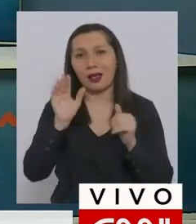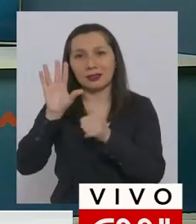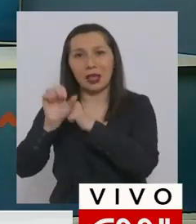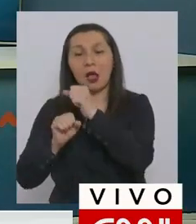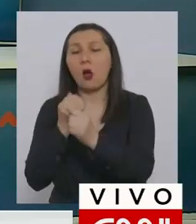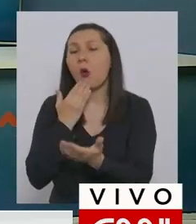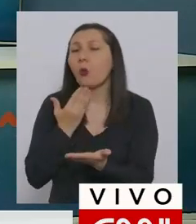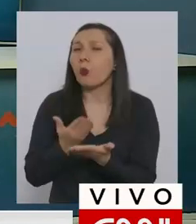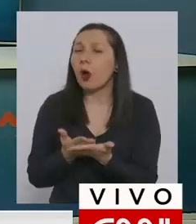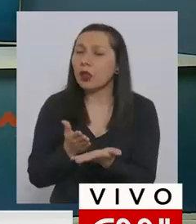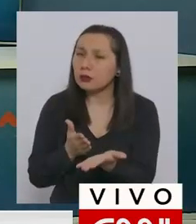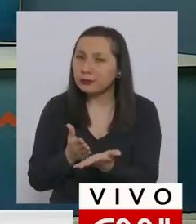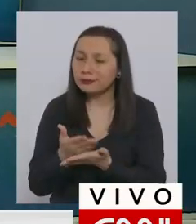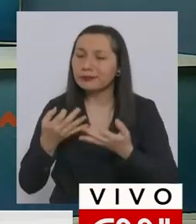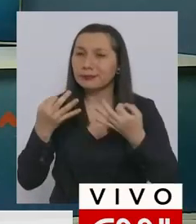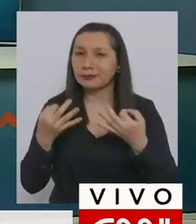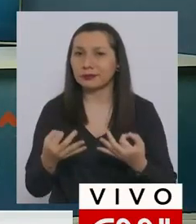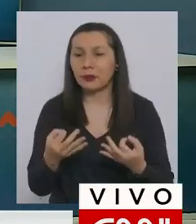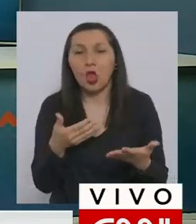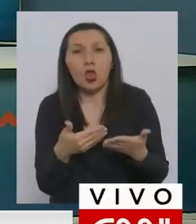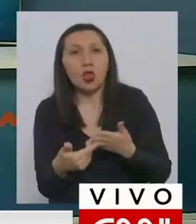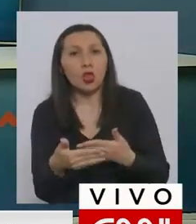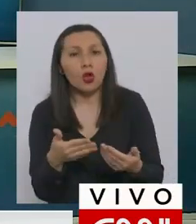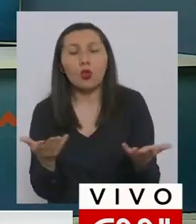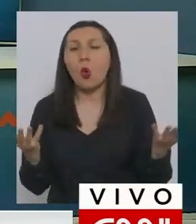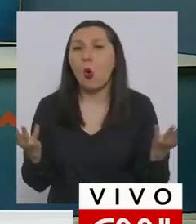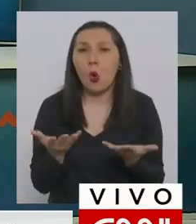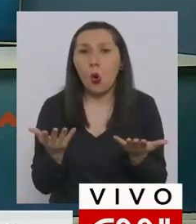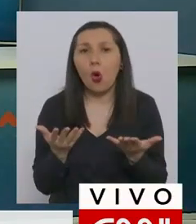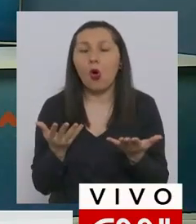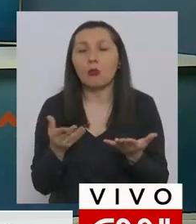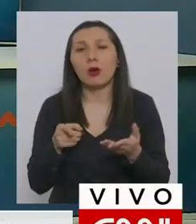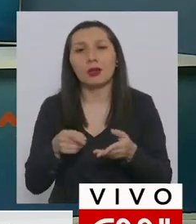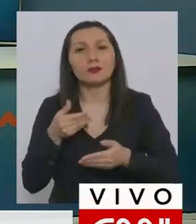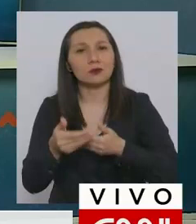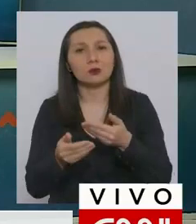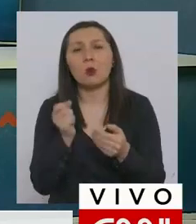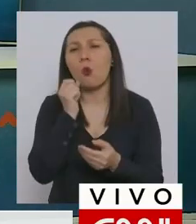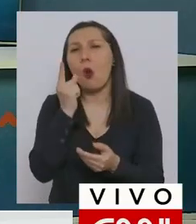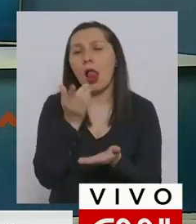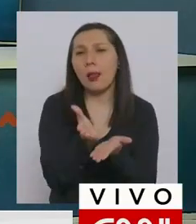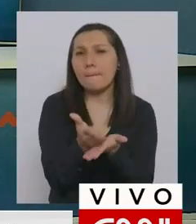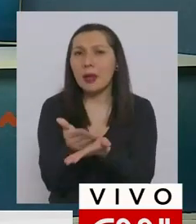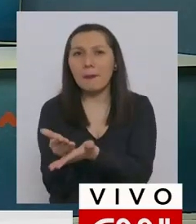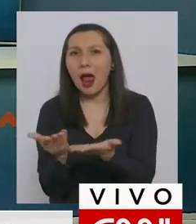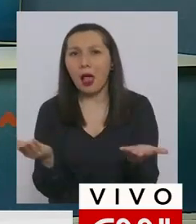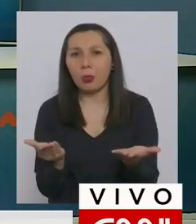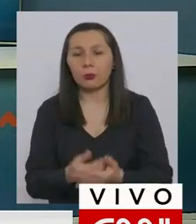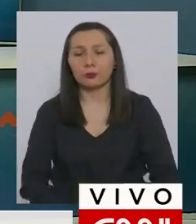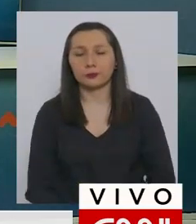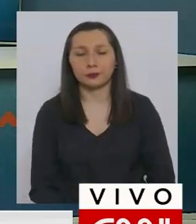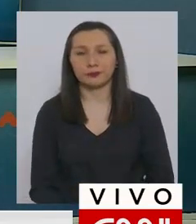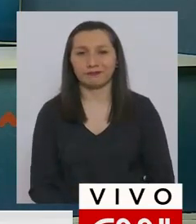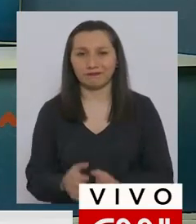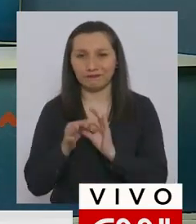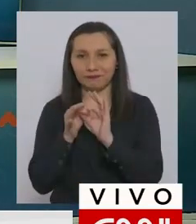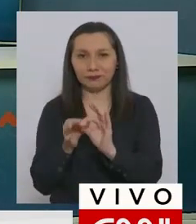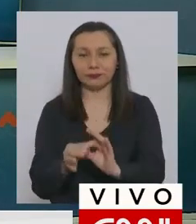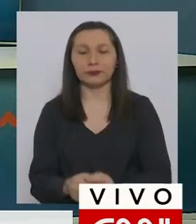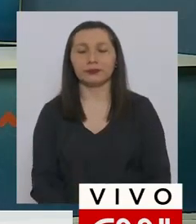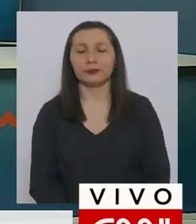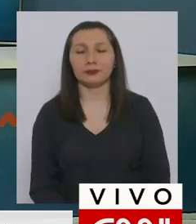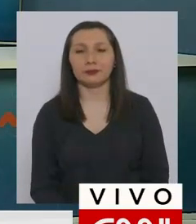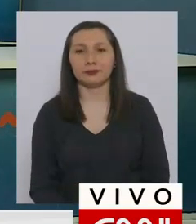Finalmente, retroceden a transición, también a partir del sábado, en la región del Biobío, la comuna de